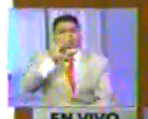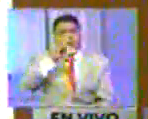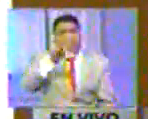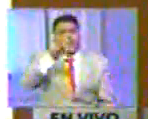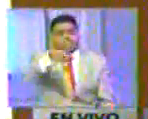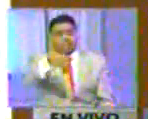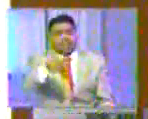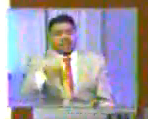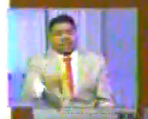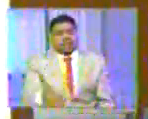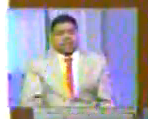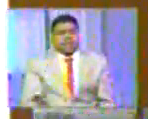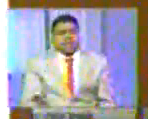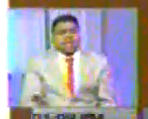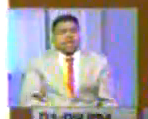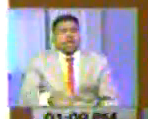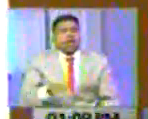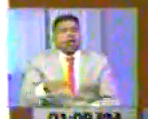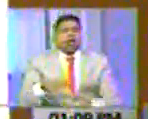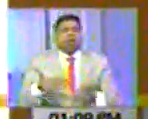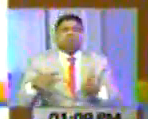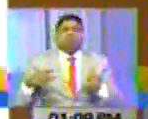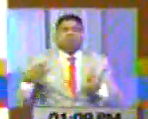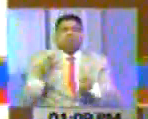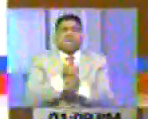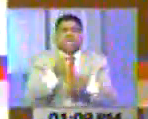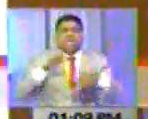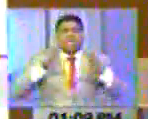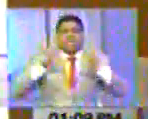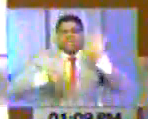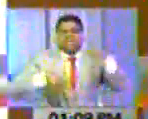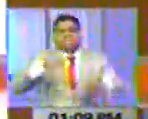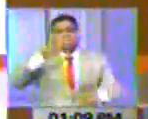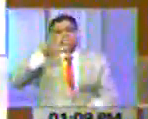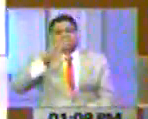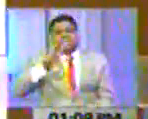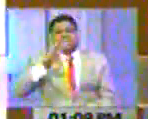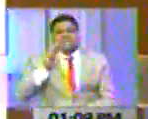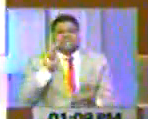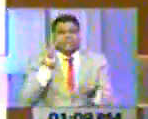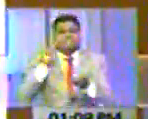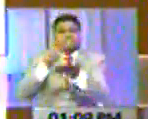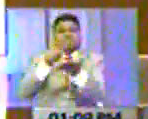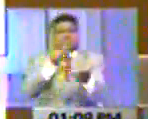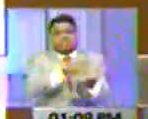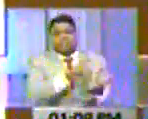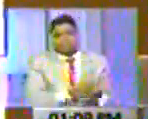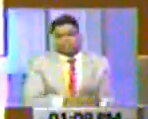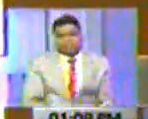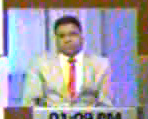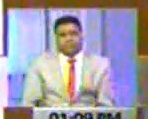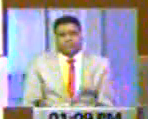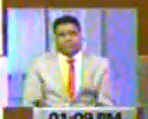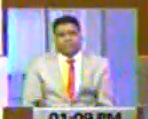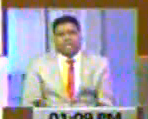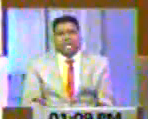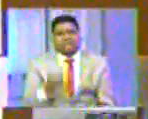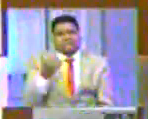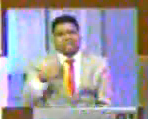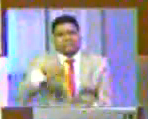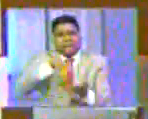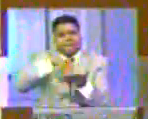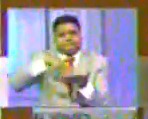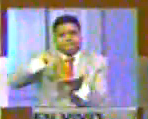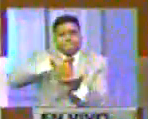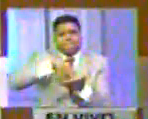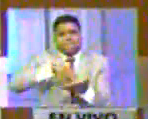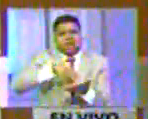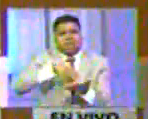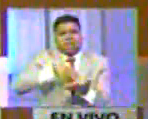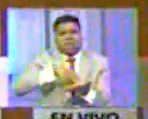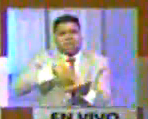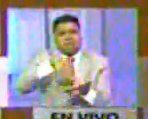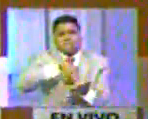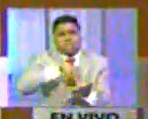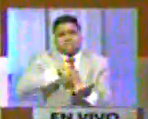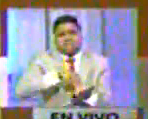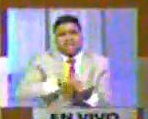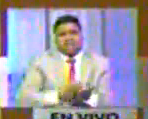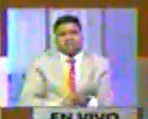con 17 incursiones, ya que esta entidad registra los